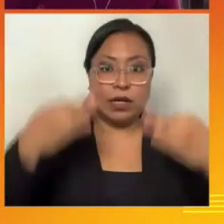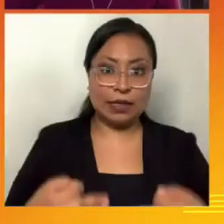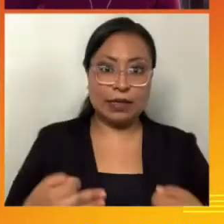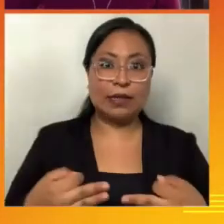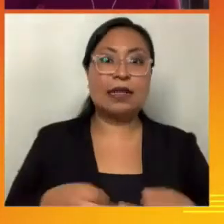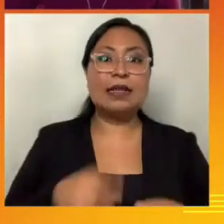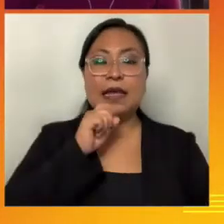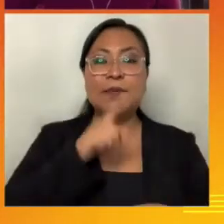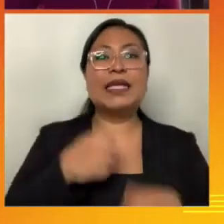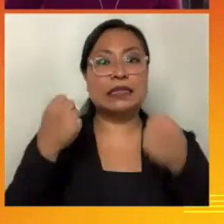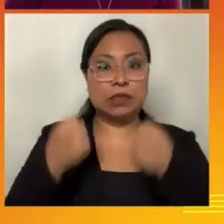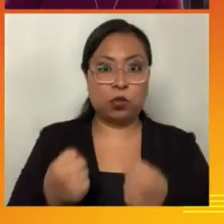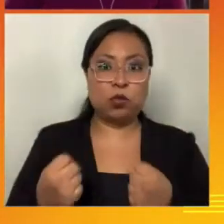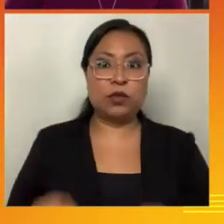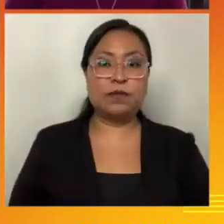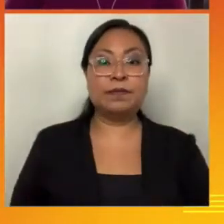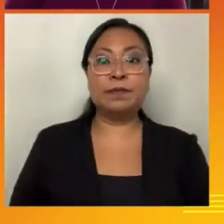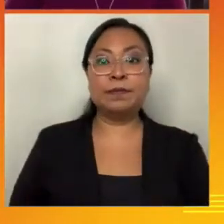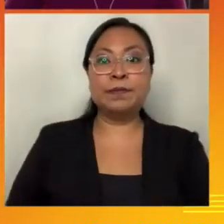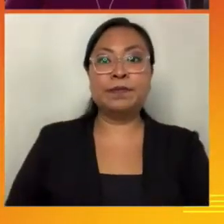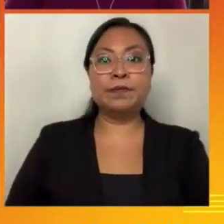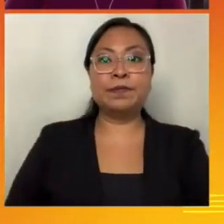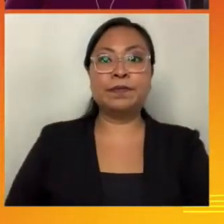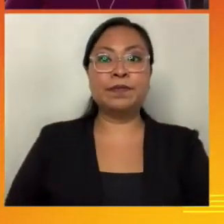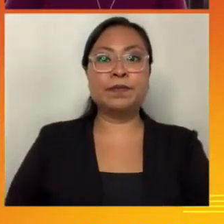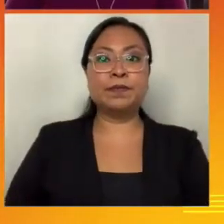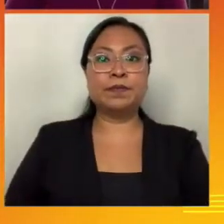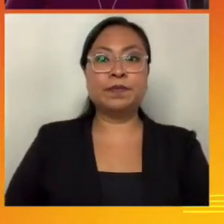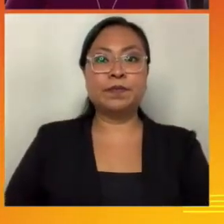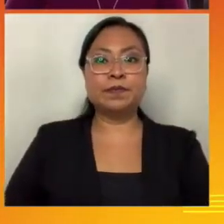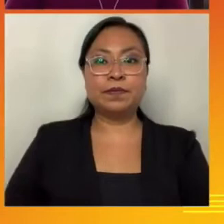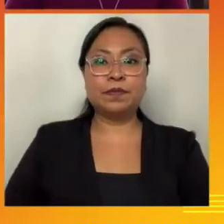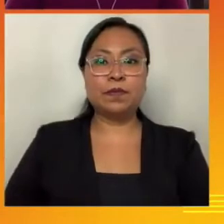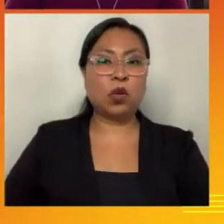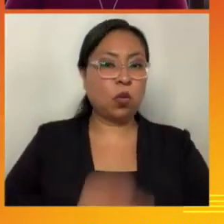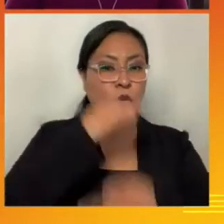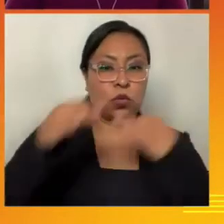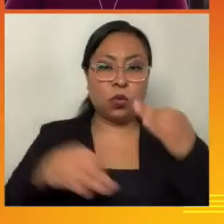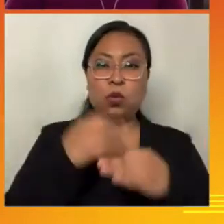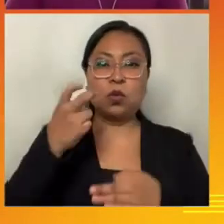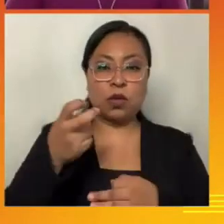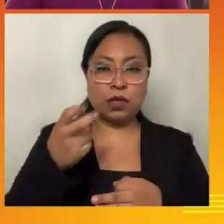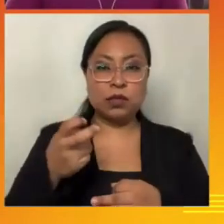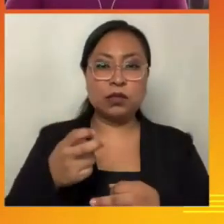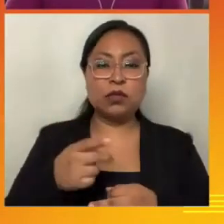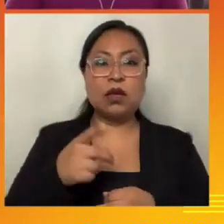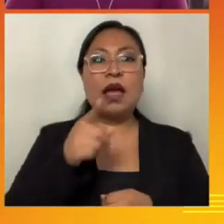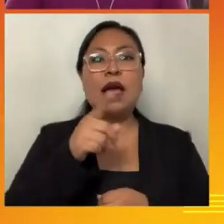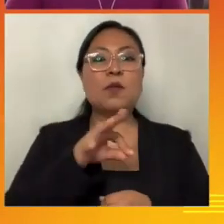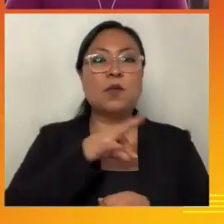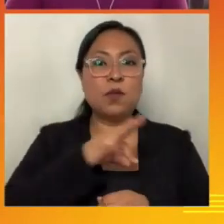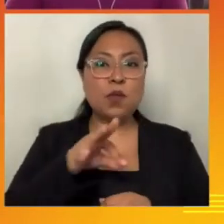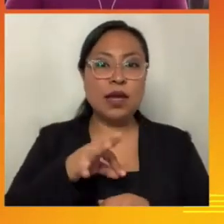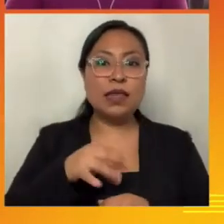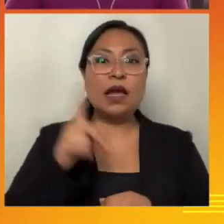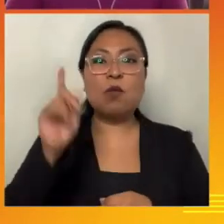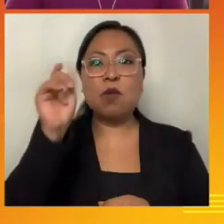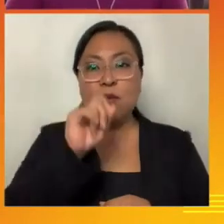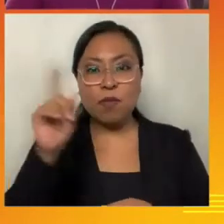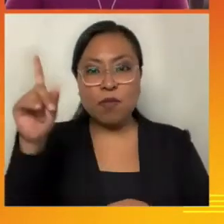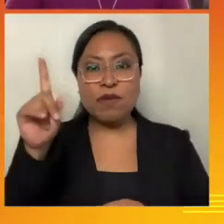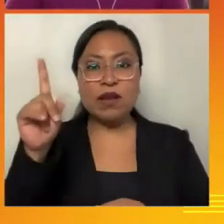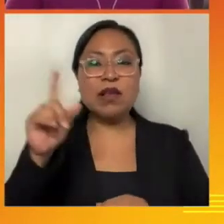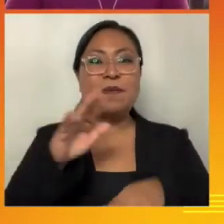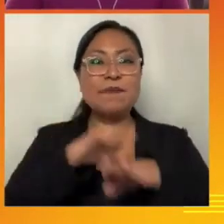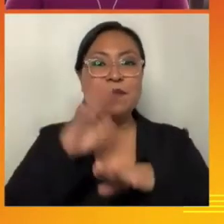son seguras, ¿no? Entonces, digamos que todo esto engloba a la parte del fortalecimiento en profesionalización del